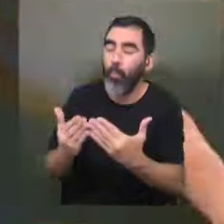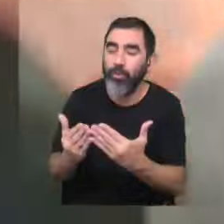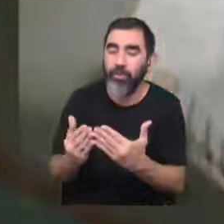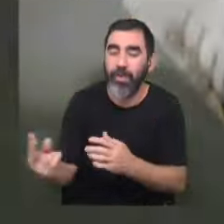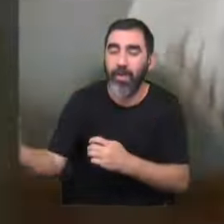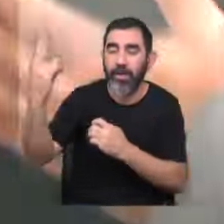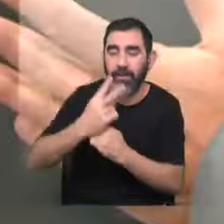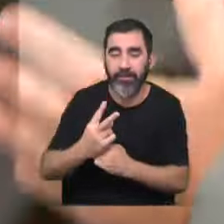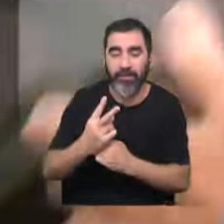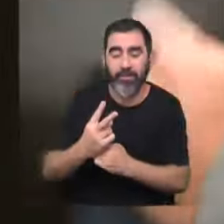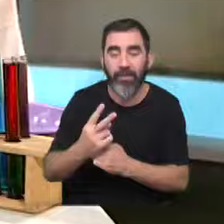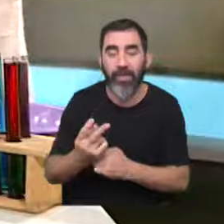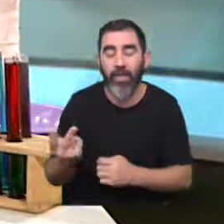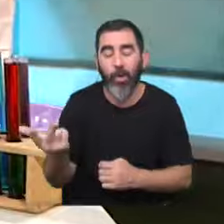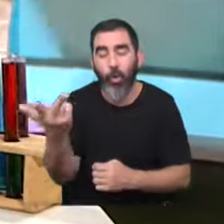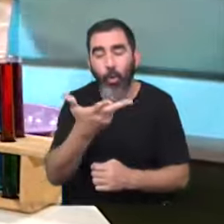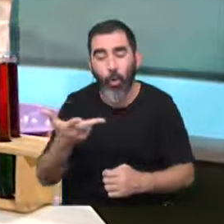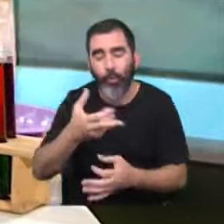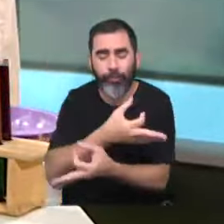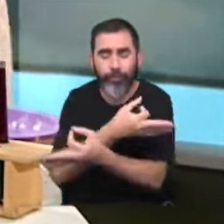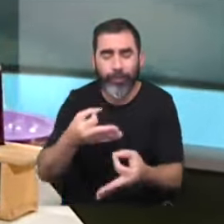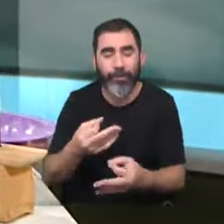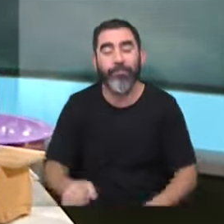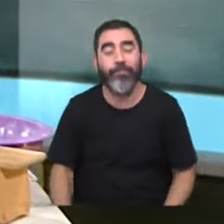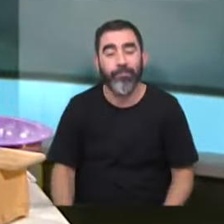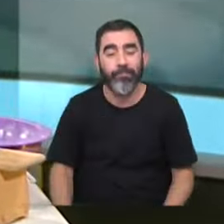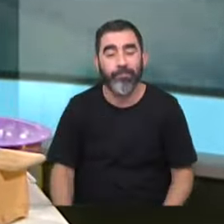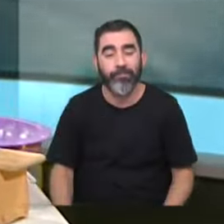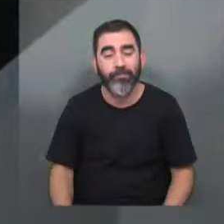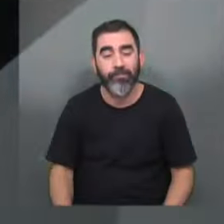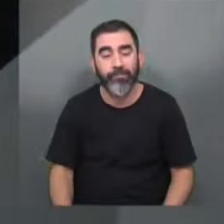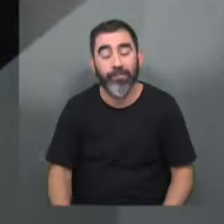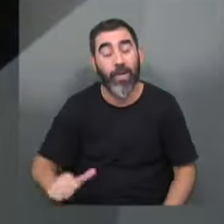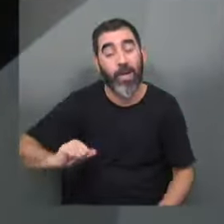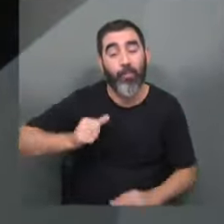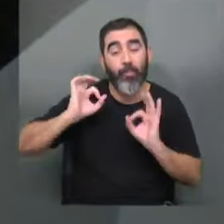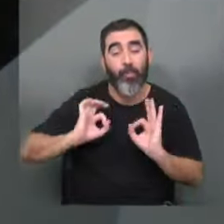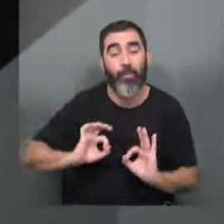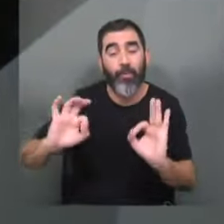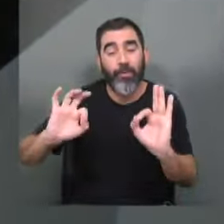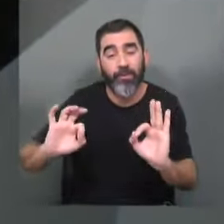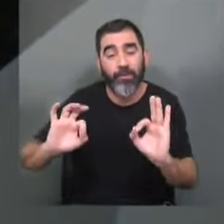Sobre Ciencia. Salvador y Ámbar, espectacular los dos. Y bueno, aprovechar las vacaciones